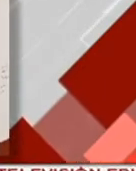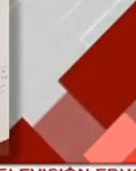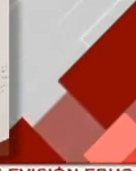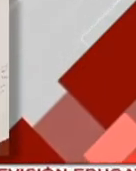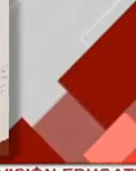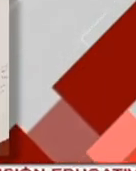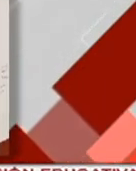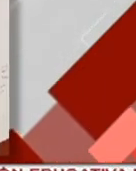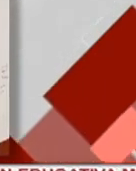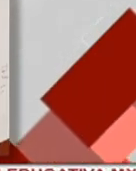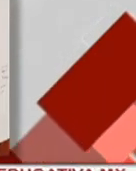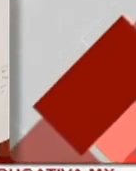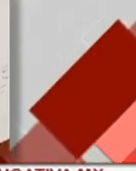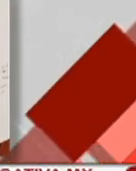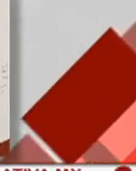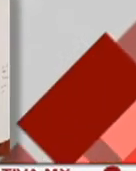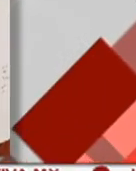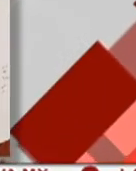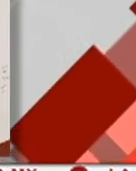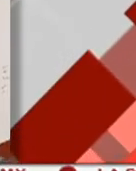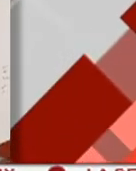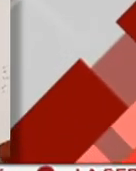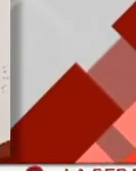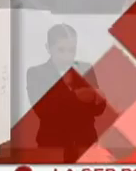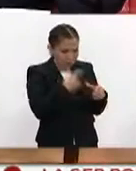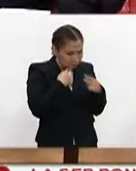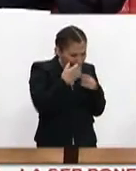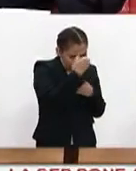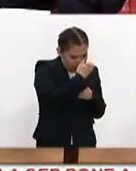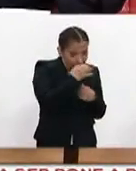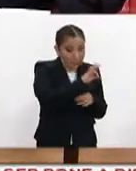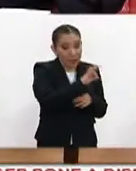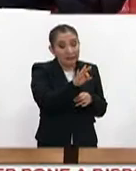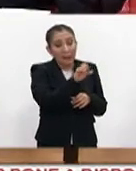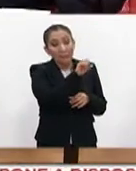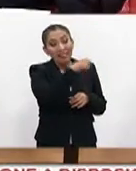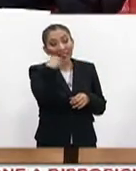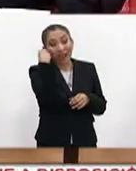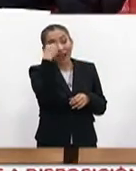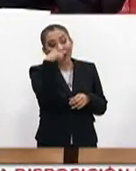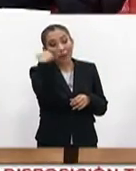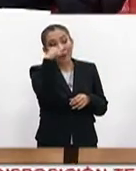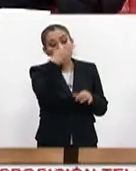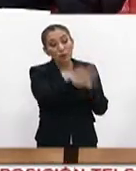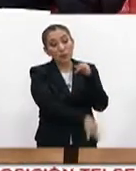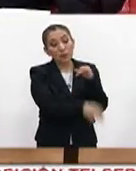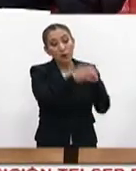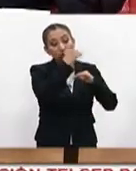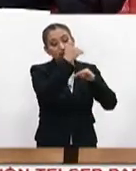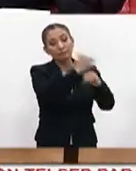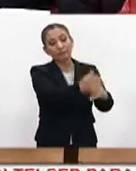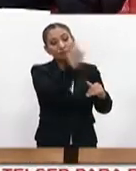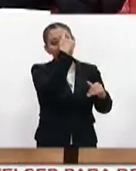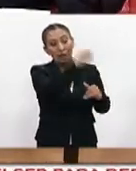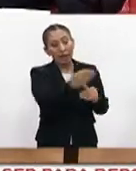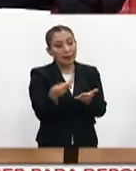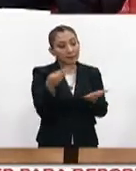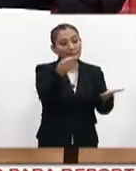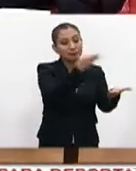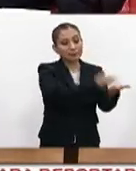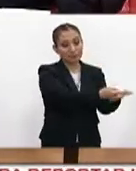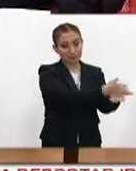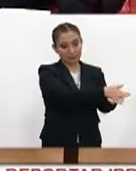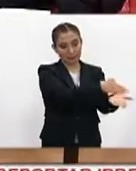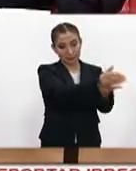bosque, y entonces hay un comité que lo califica, pero para esto tenemos una fecha, el día 20 de abril, que es la última fecha para que para la